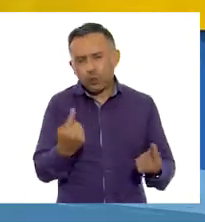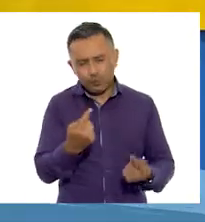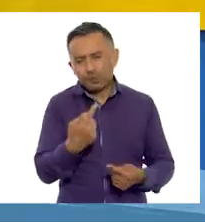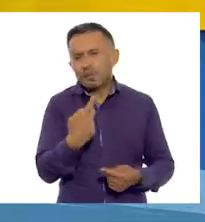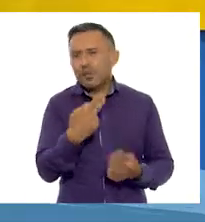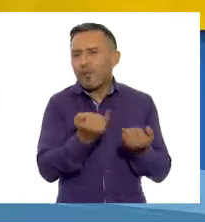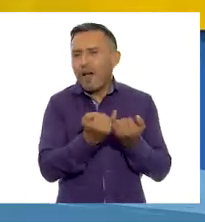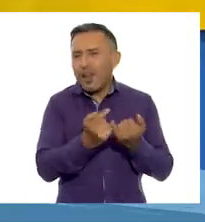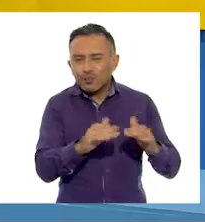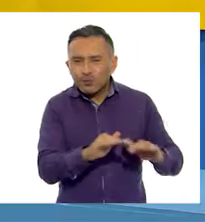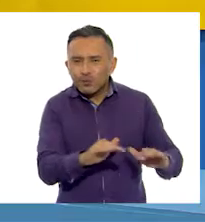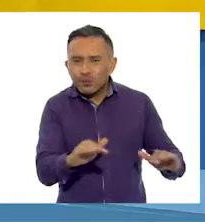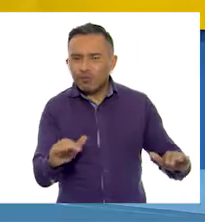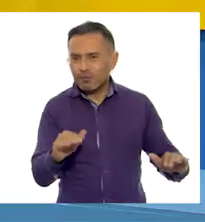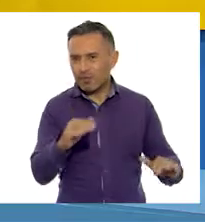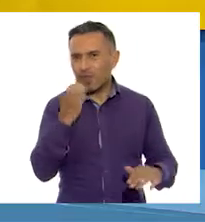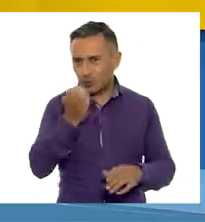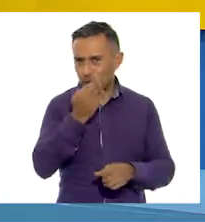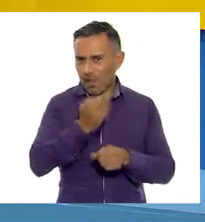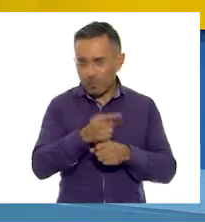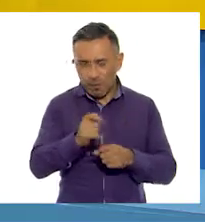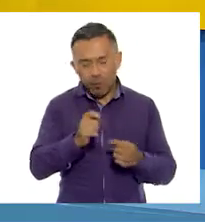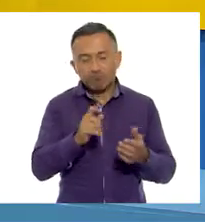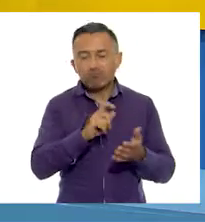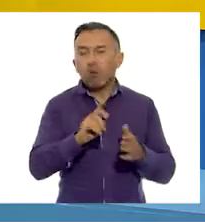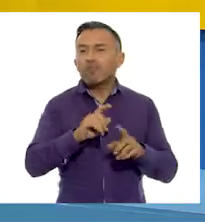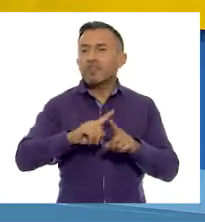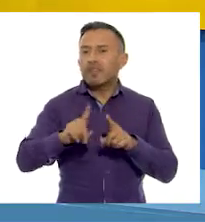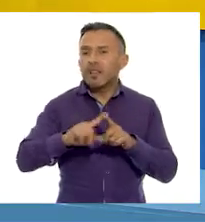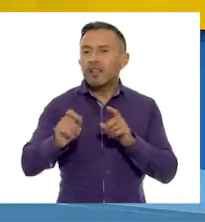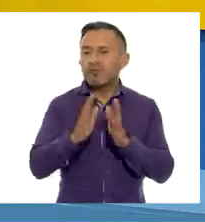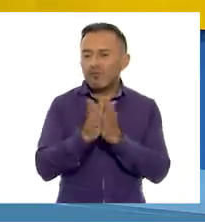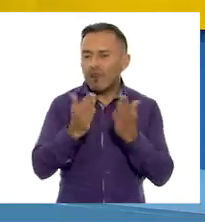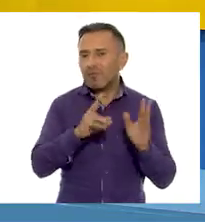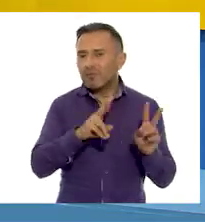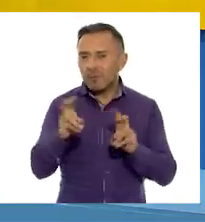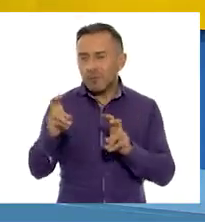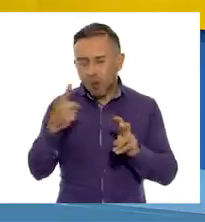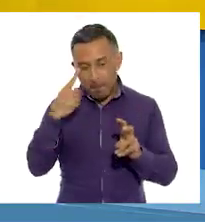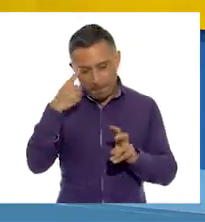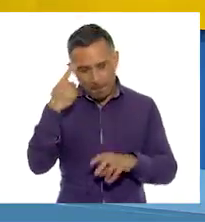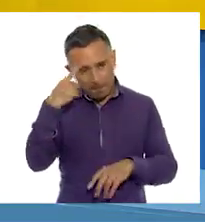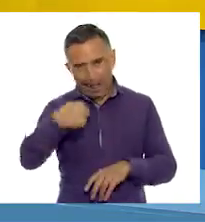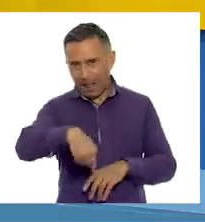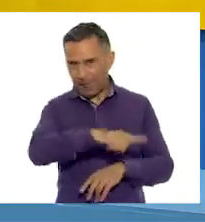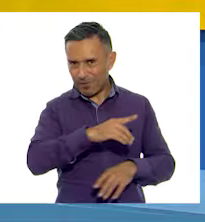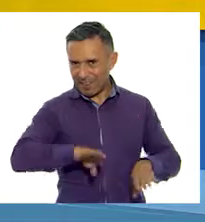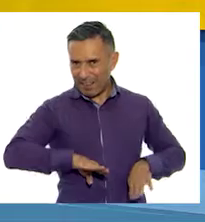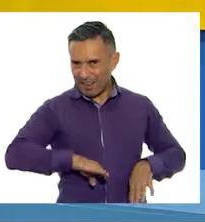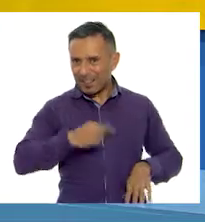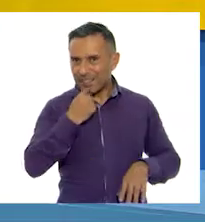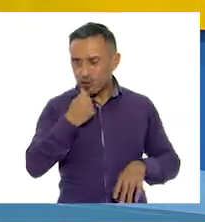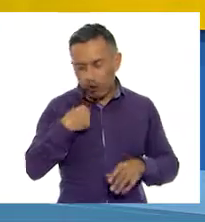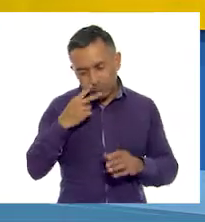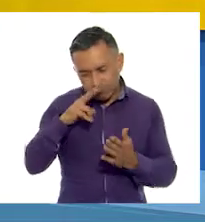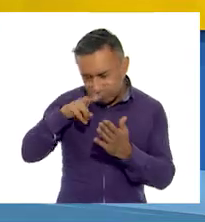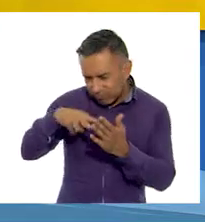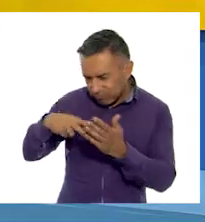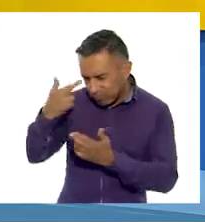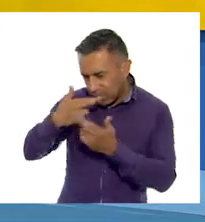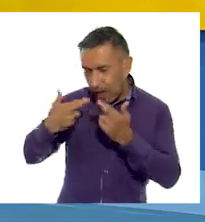en casa. Por eso revisaste publicaciones dirigidas a ese tipo de público. Pero ahora el público será